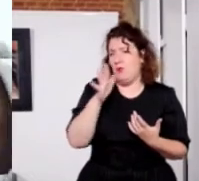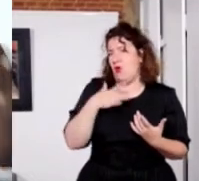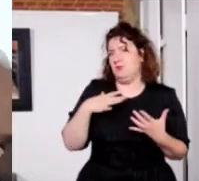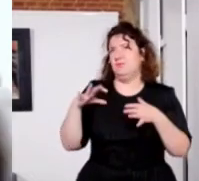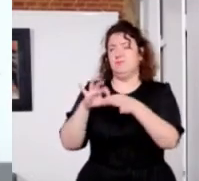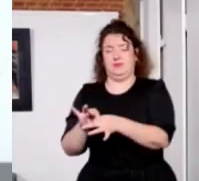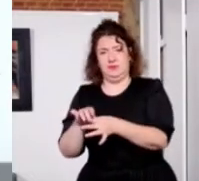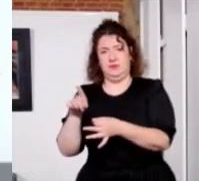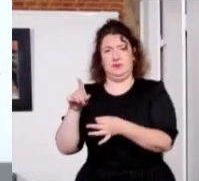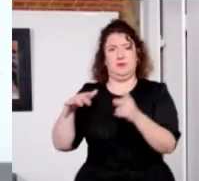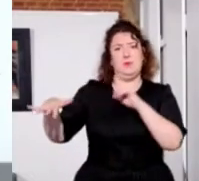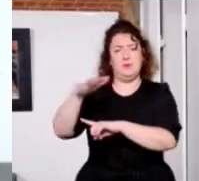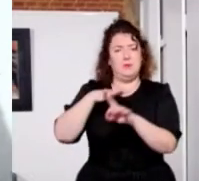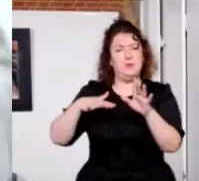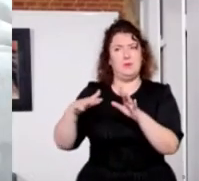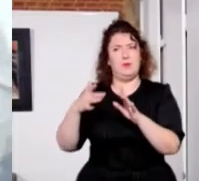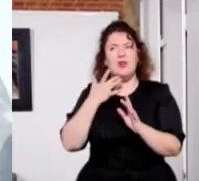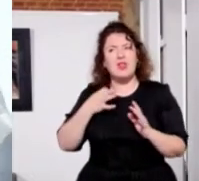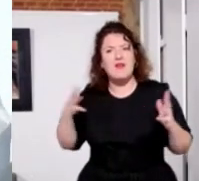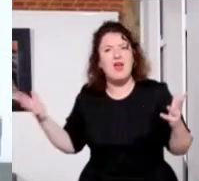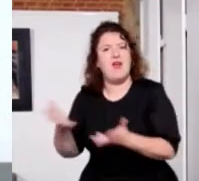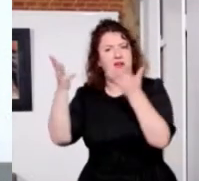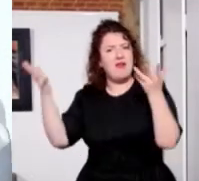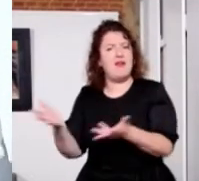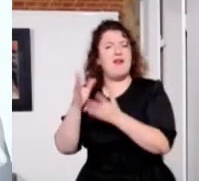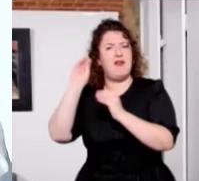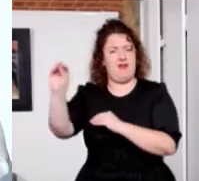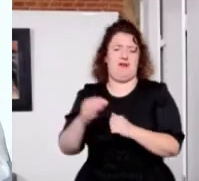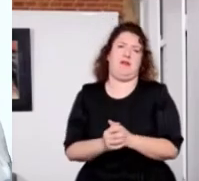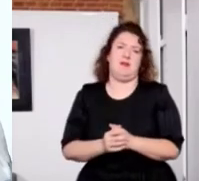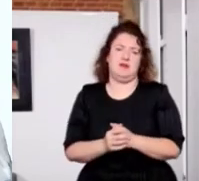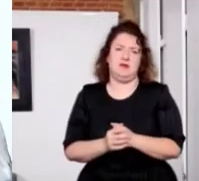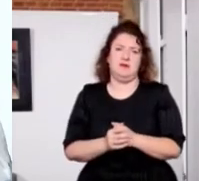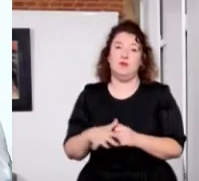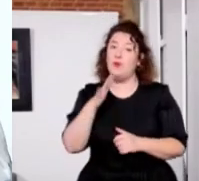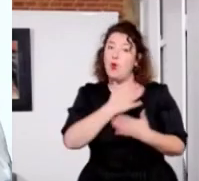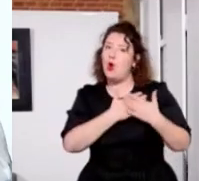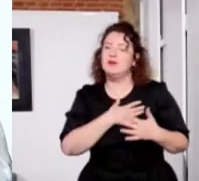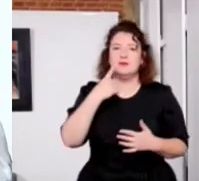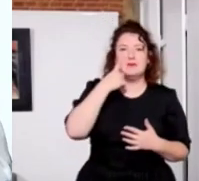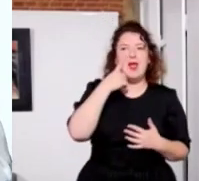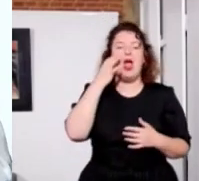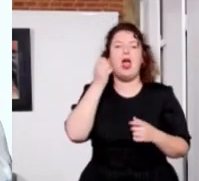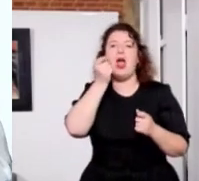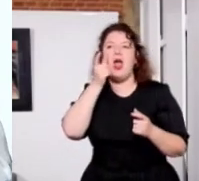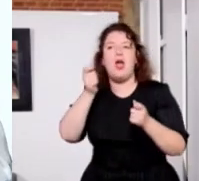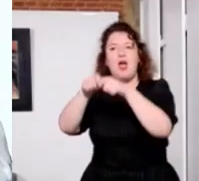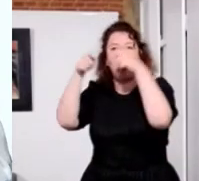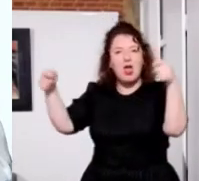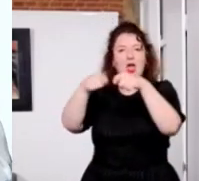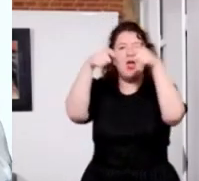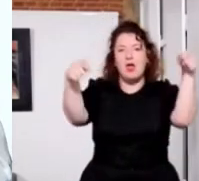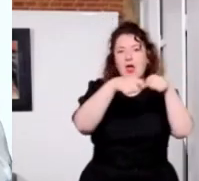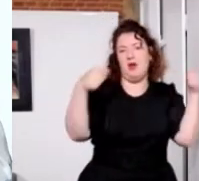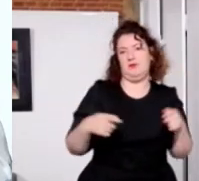Bueno, pues prefiguremos la sociedad. Porque el voluntariado es vigía porque desvela. El voluntariado genera